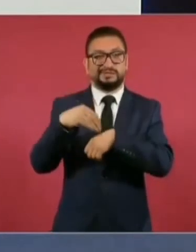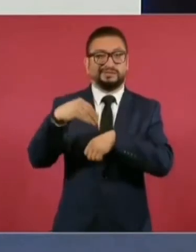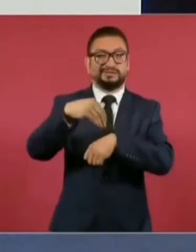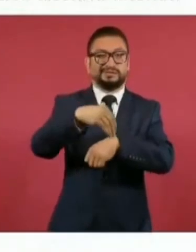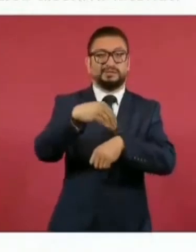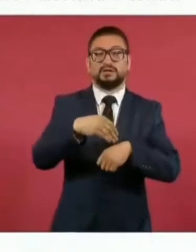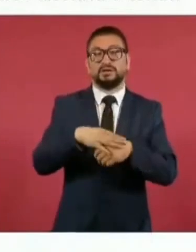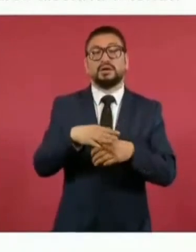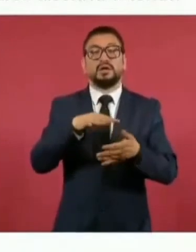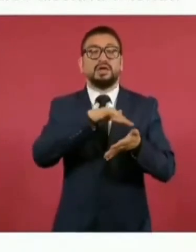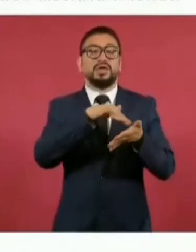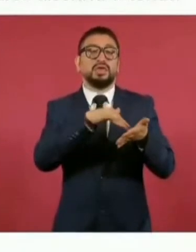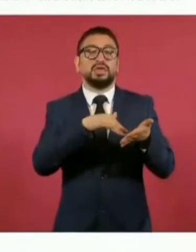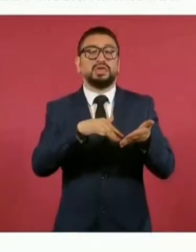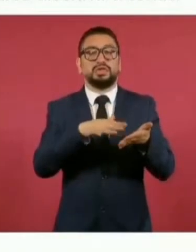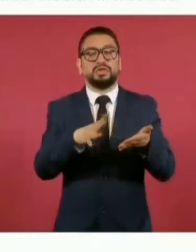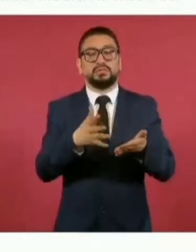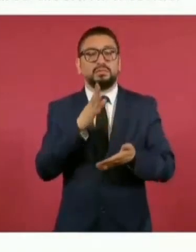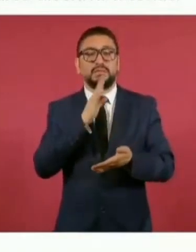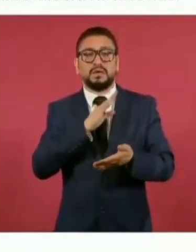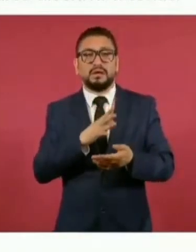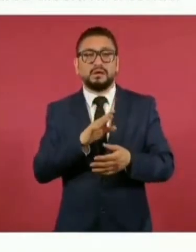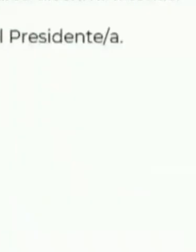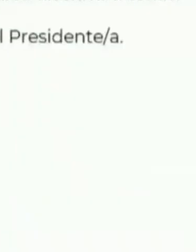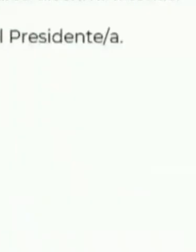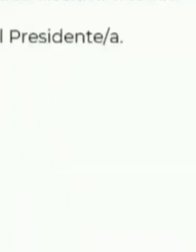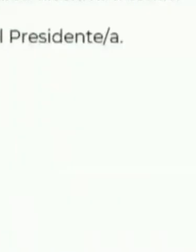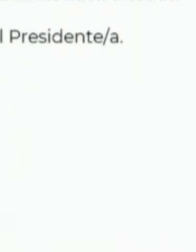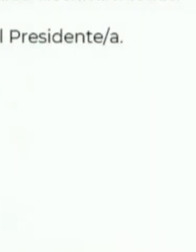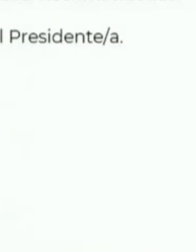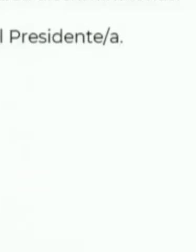demasiado ambiguo, que se entiende por